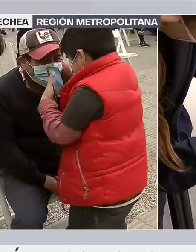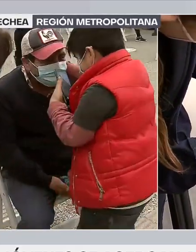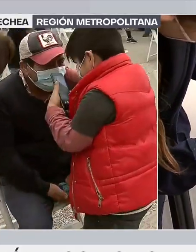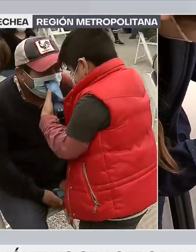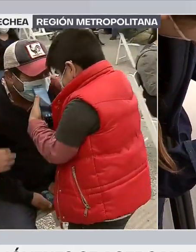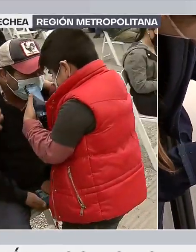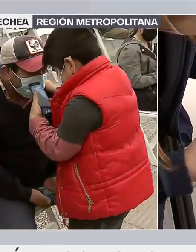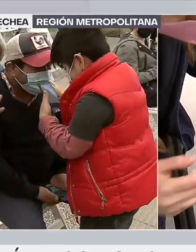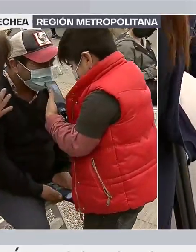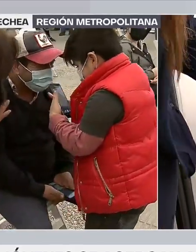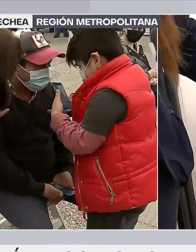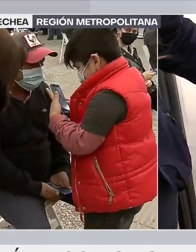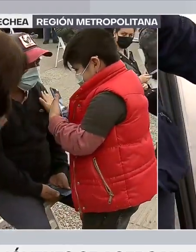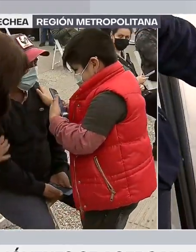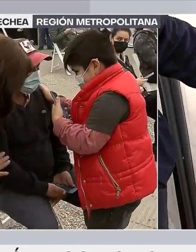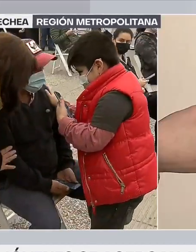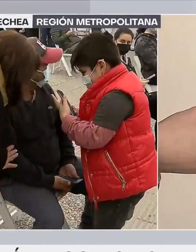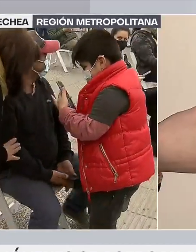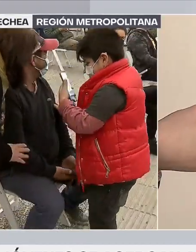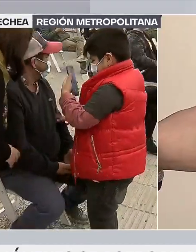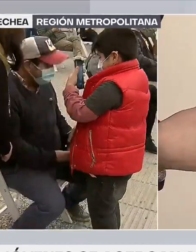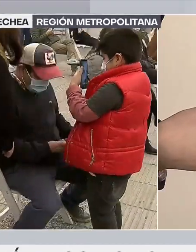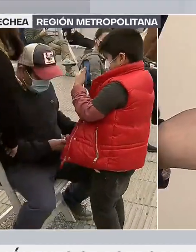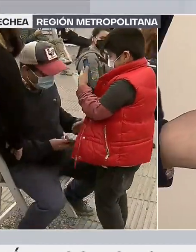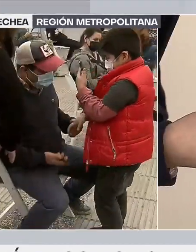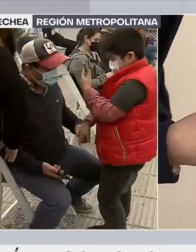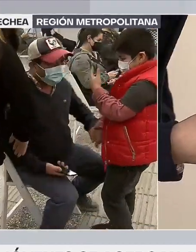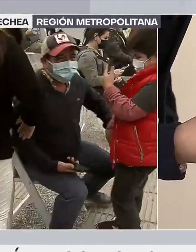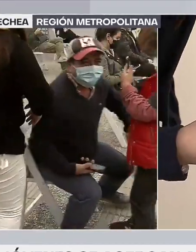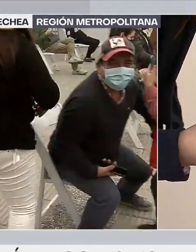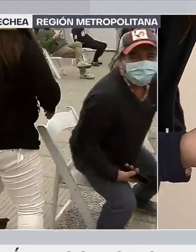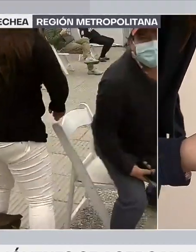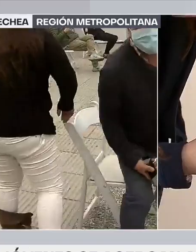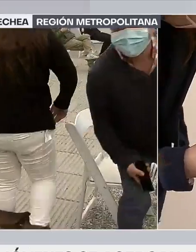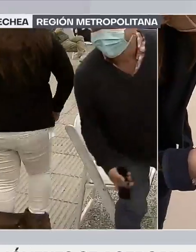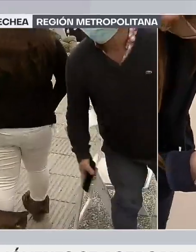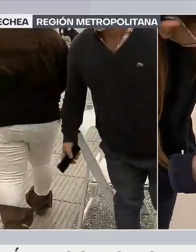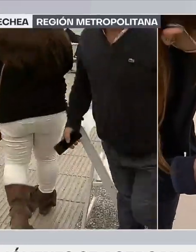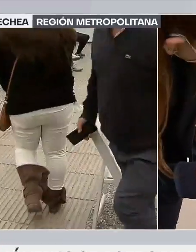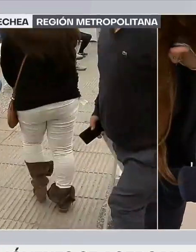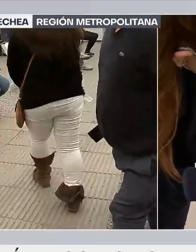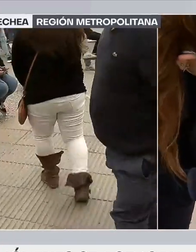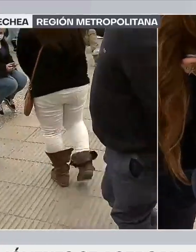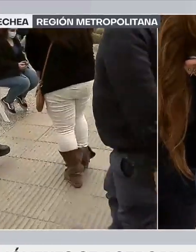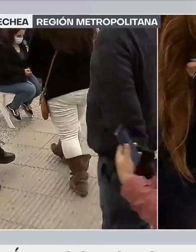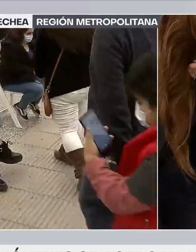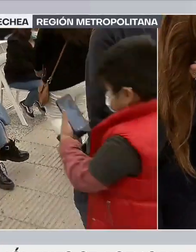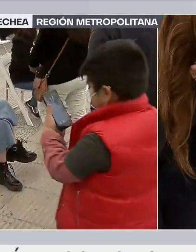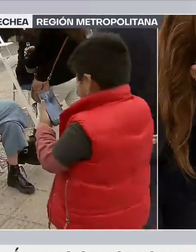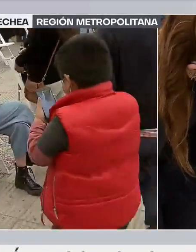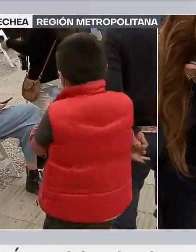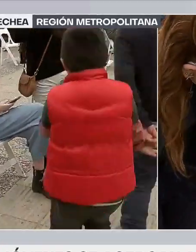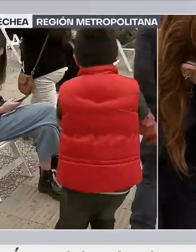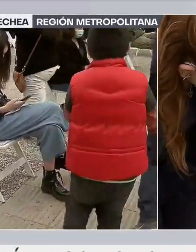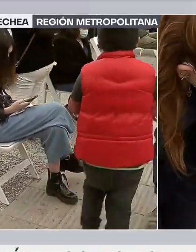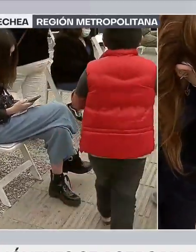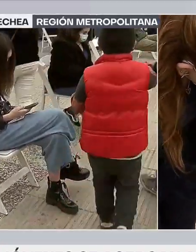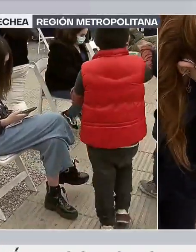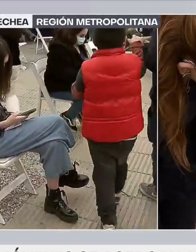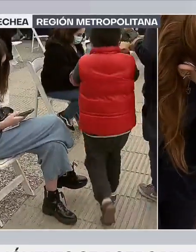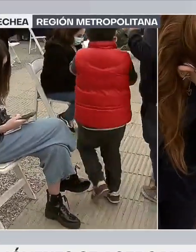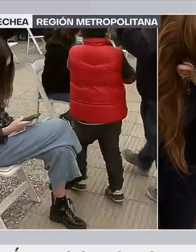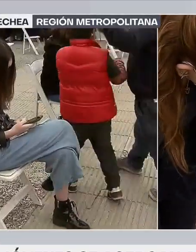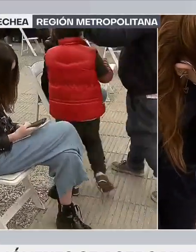sábados y domingos. Recordemos que al inicio era solamente para los rezagados esta oportunidad, pero después se dio la complejidad de